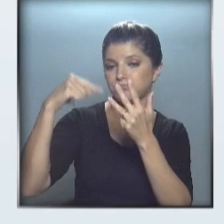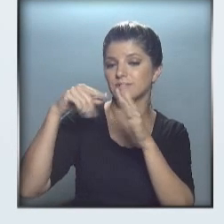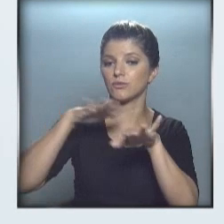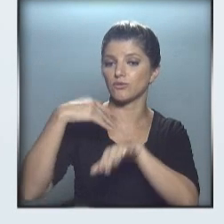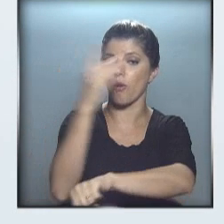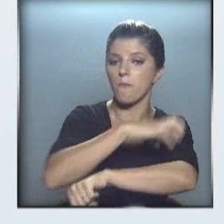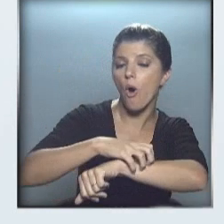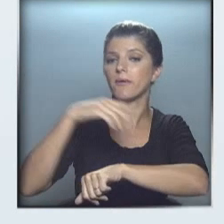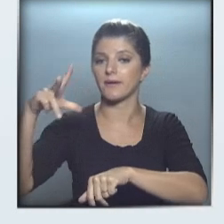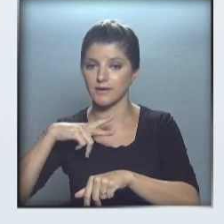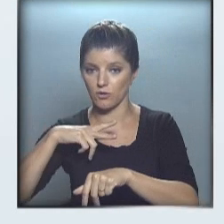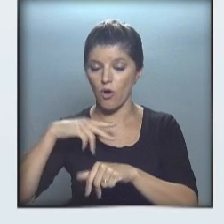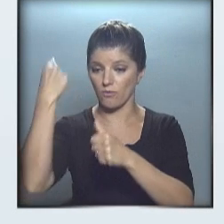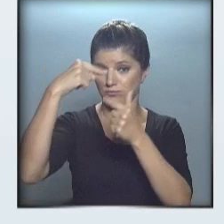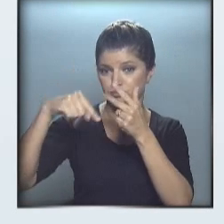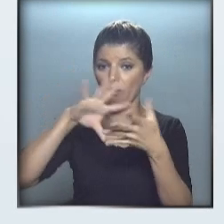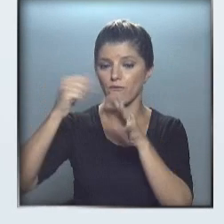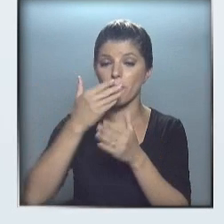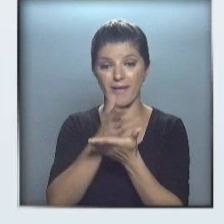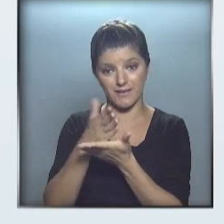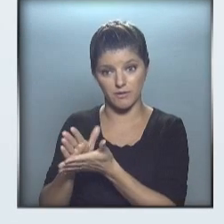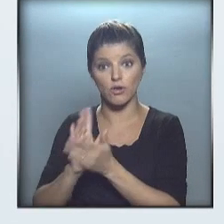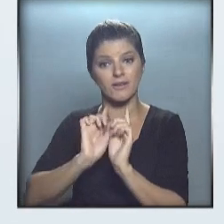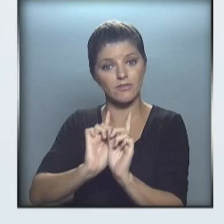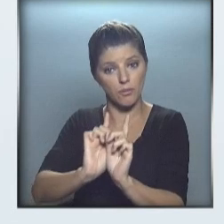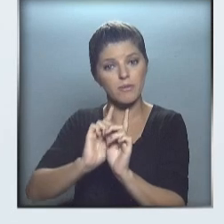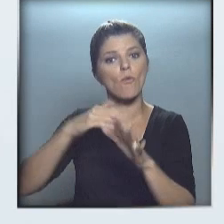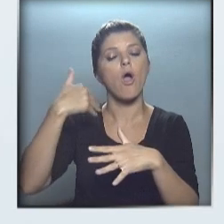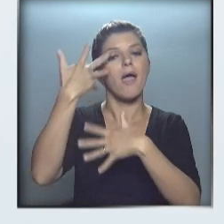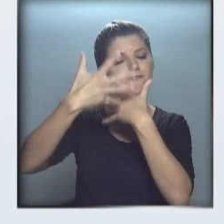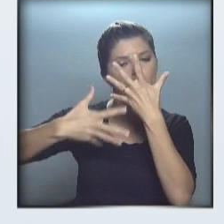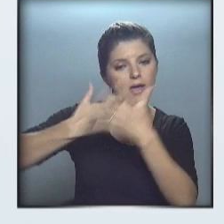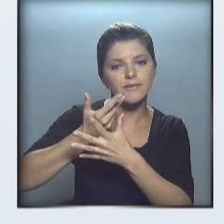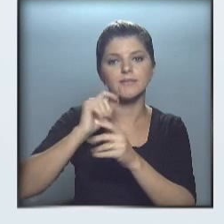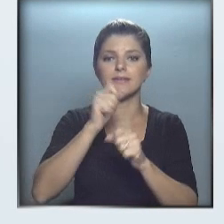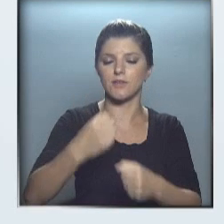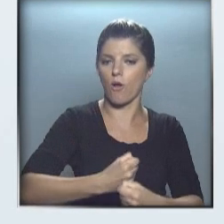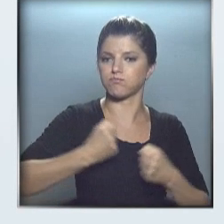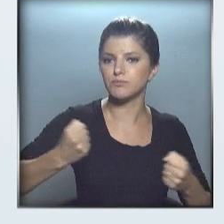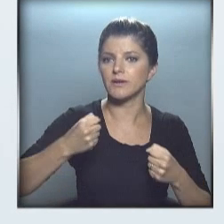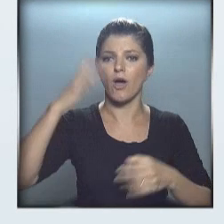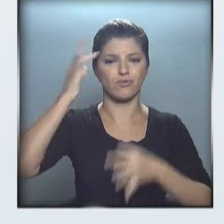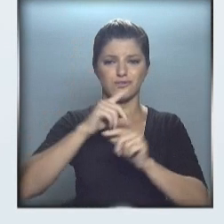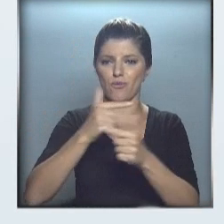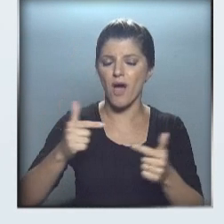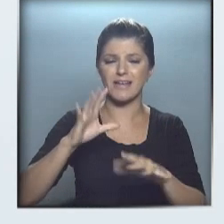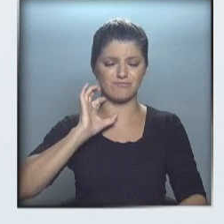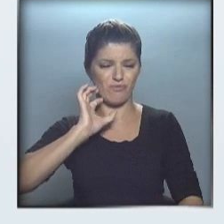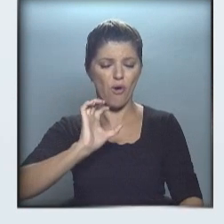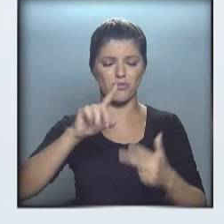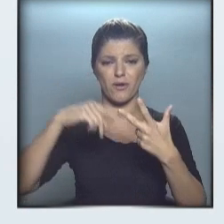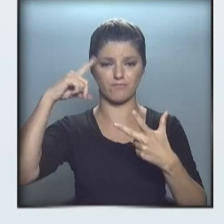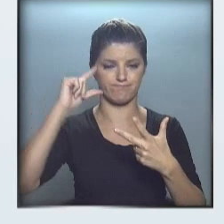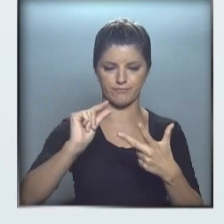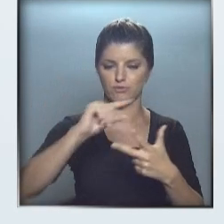situación económica. La discriminación es violencia. La crueldad, el abuso de poder, la injusticia, la prepotencia, el odio y la